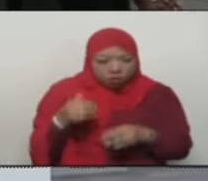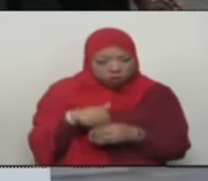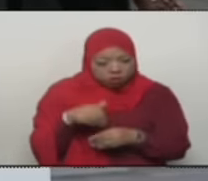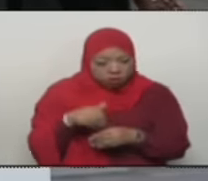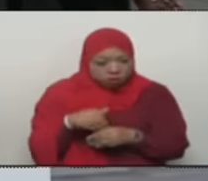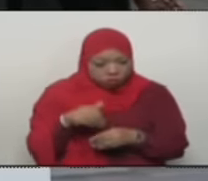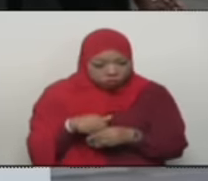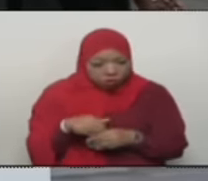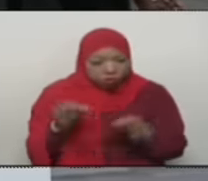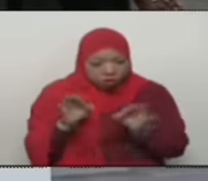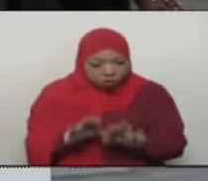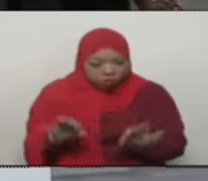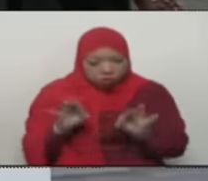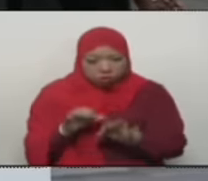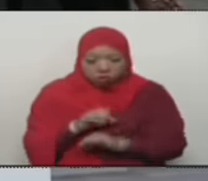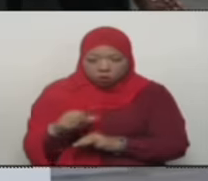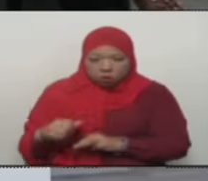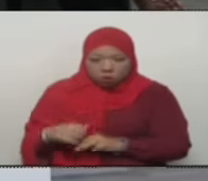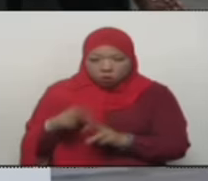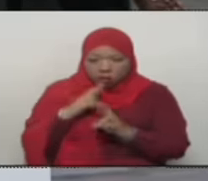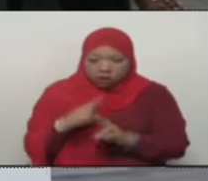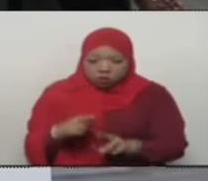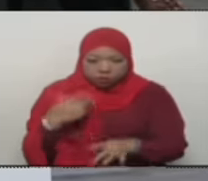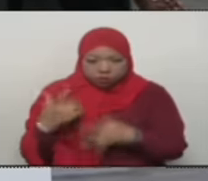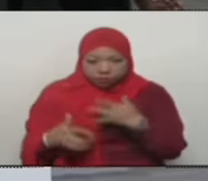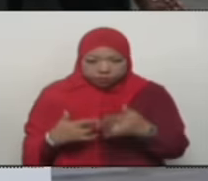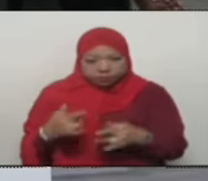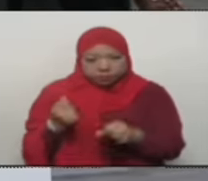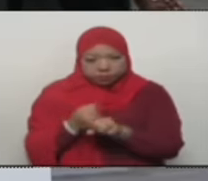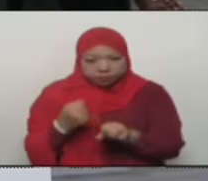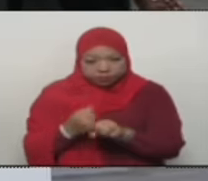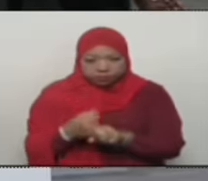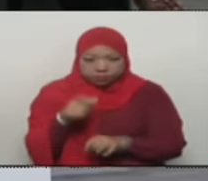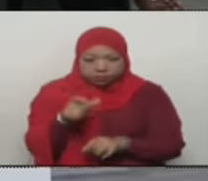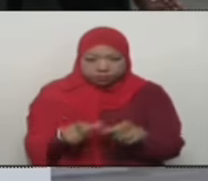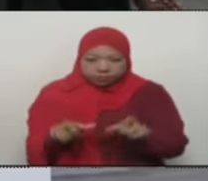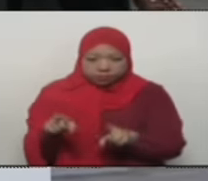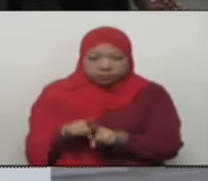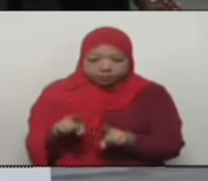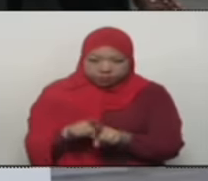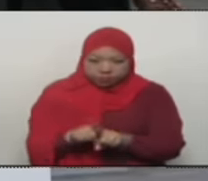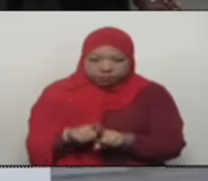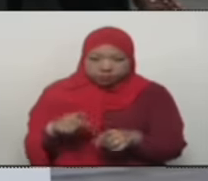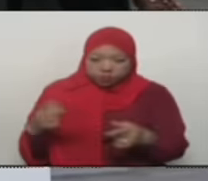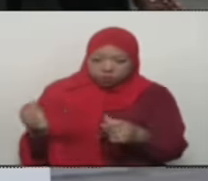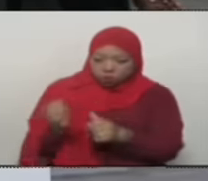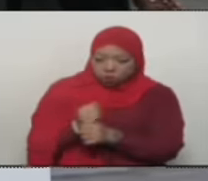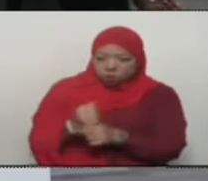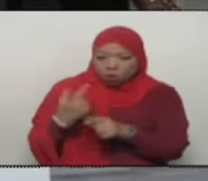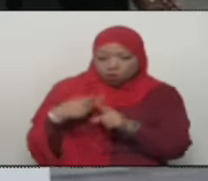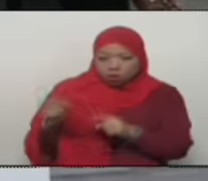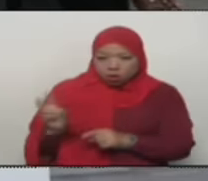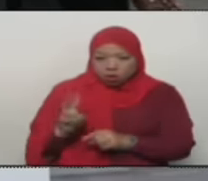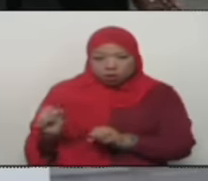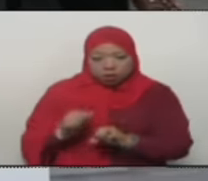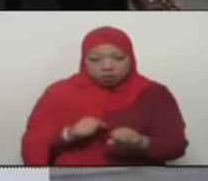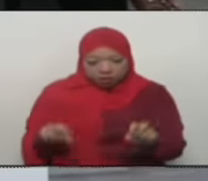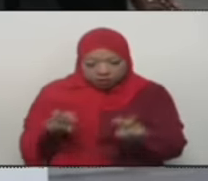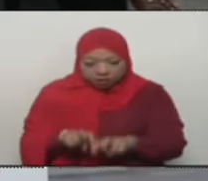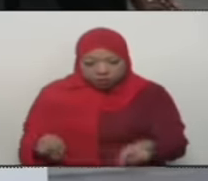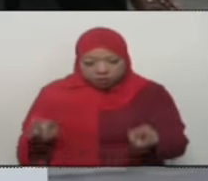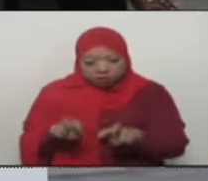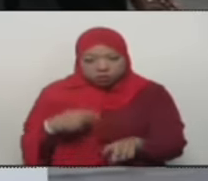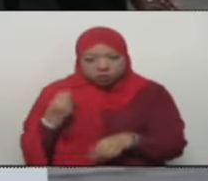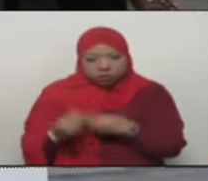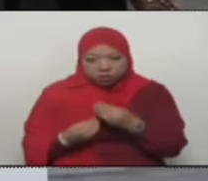de que sobre todo no se pudiera dar un resultado, porque ellos se encontraron con un obstáculo que no han encontrado en otros países según la investigación de Samuel. Ellos